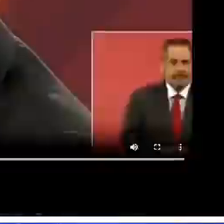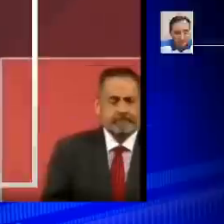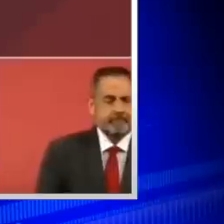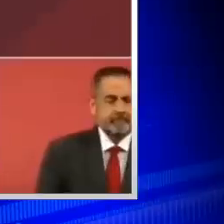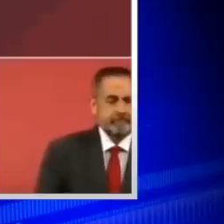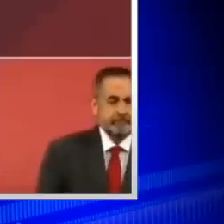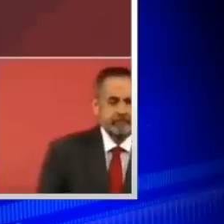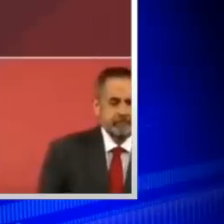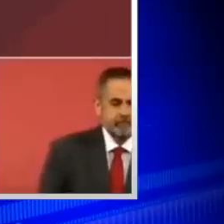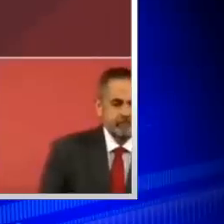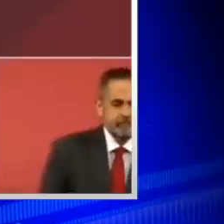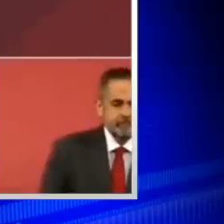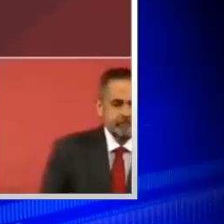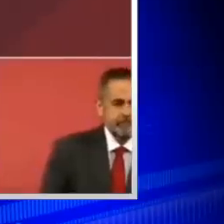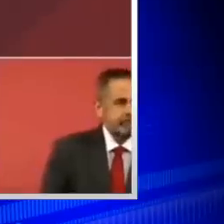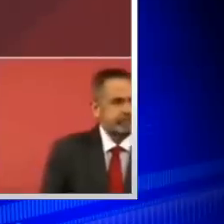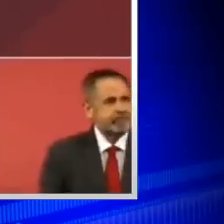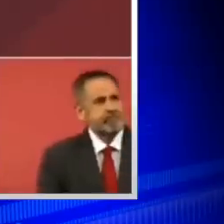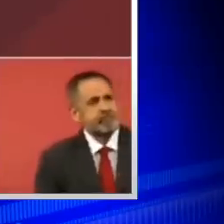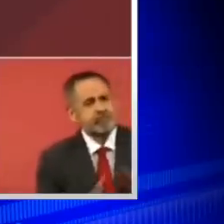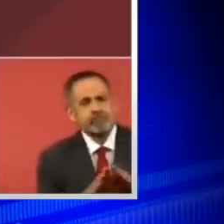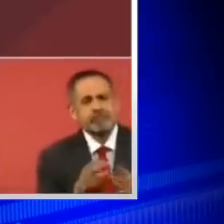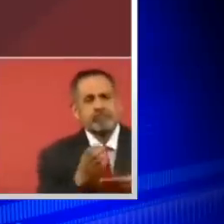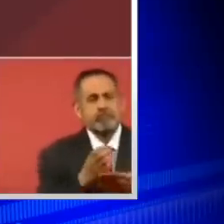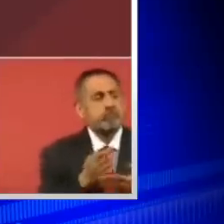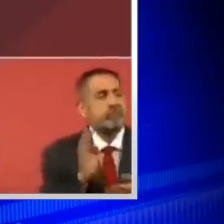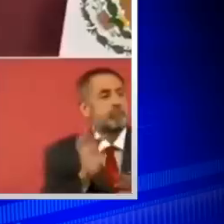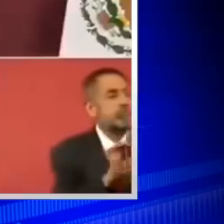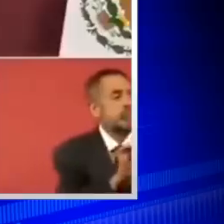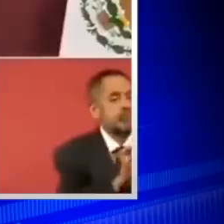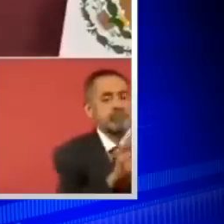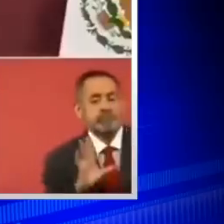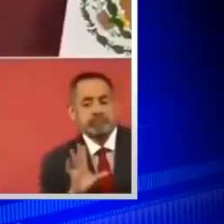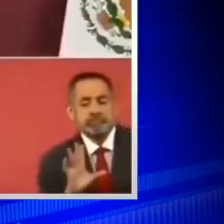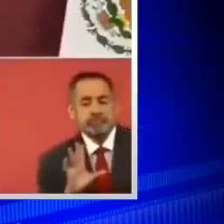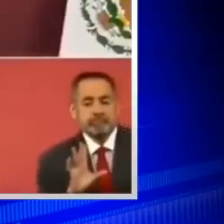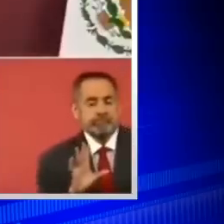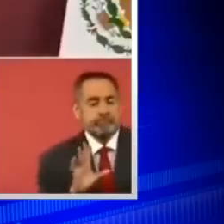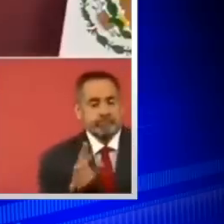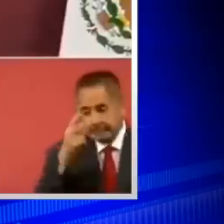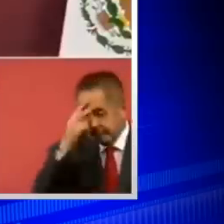trabajadores. ¿Cómo funcionaría su economía sin